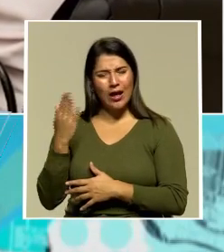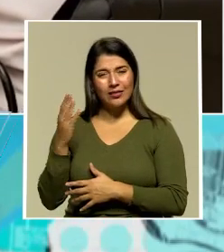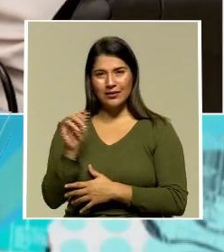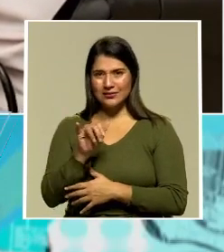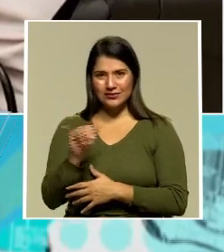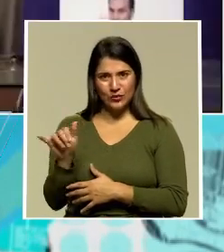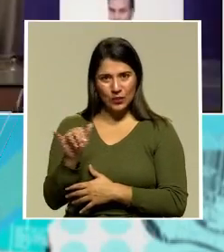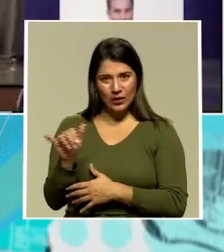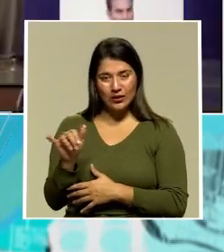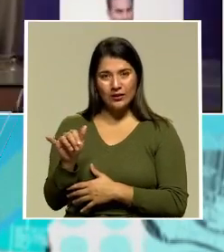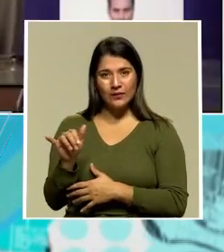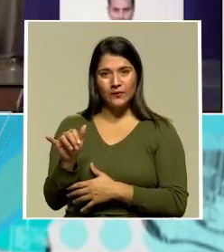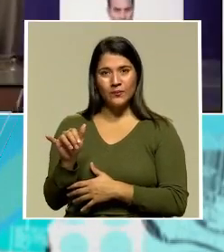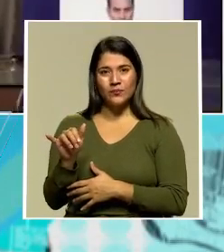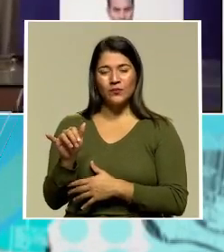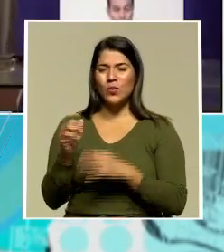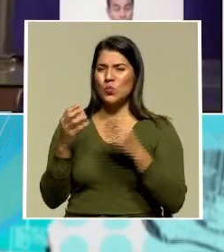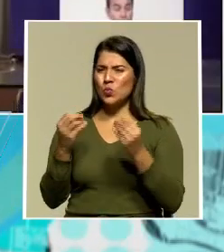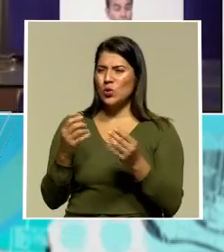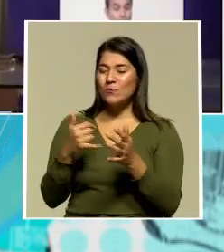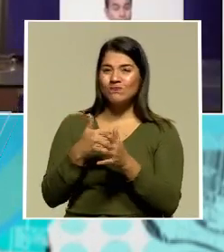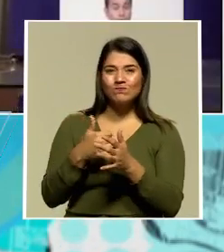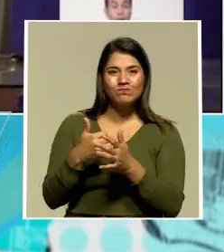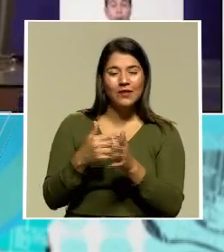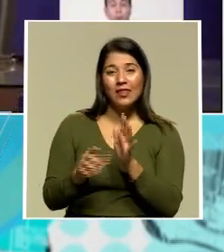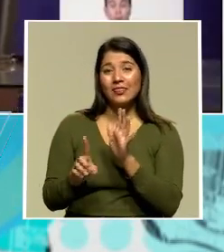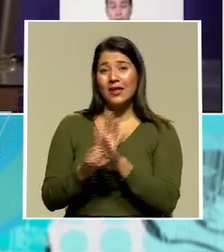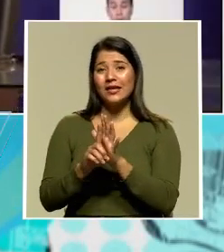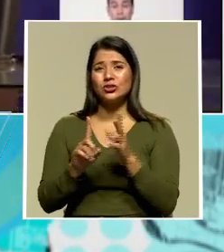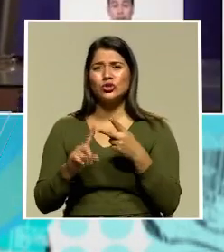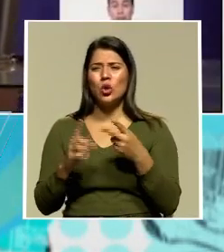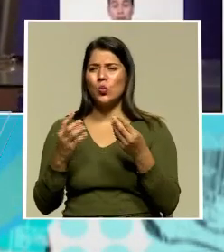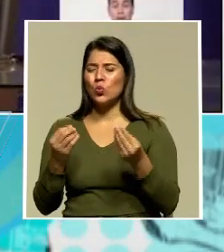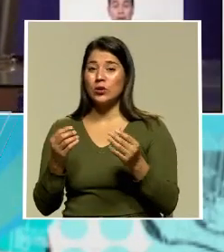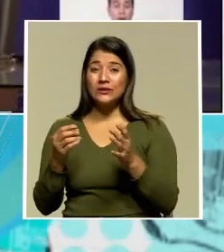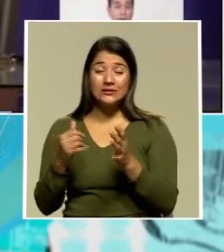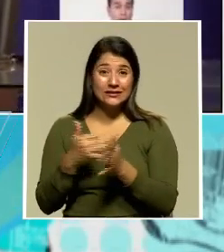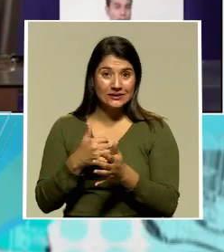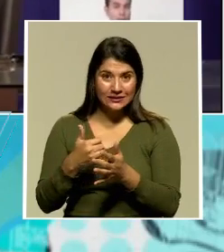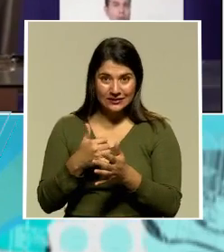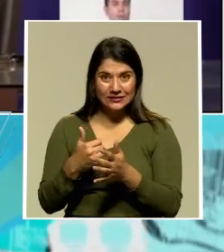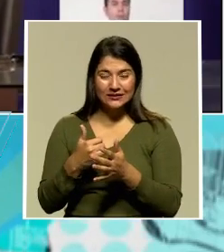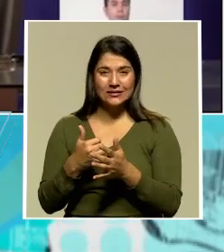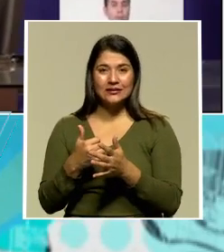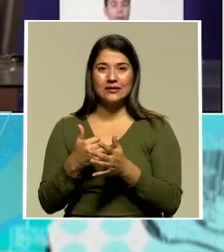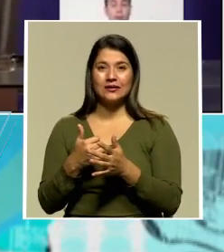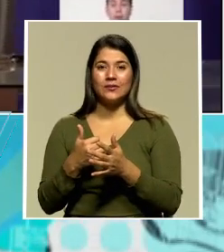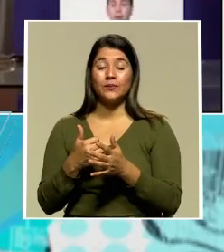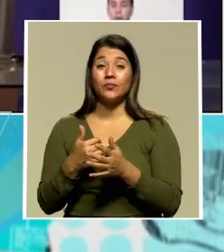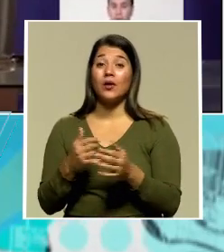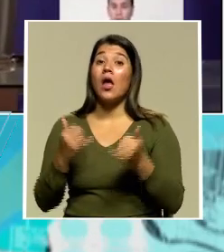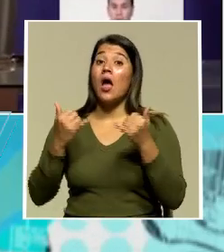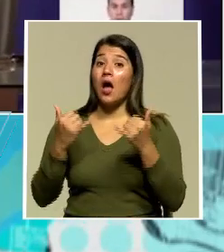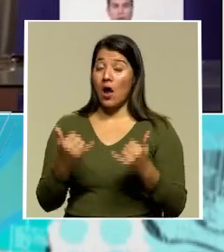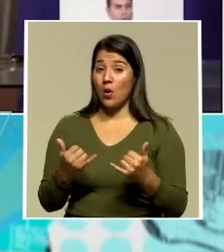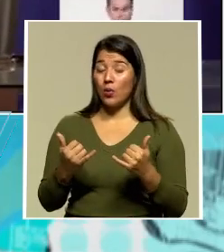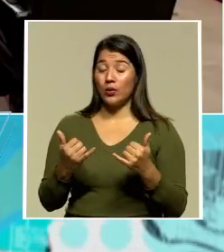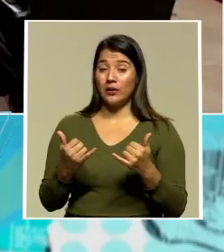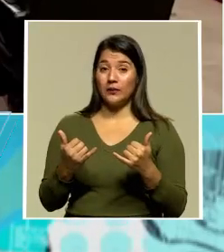a vulneración de derechos y en cuanto a vulneración del Estado de Derecho. Ahora